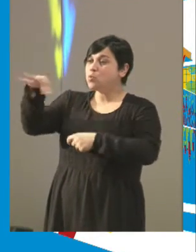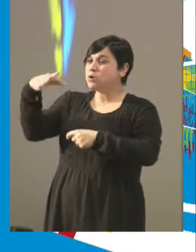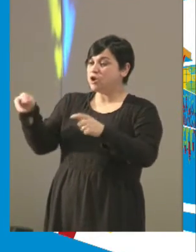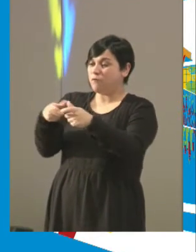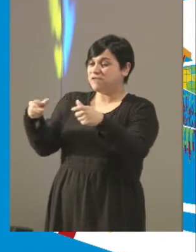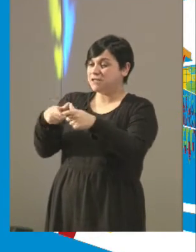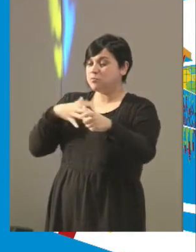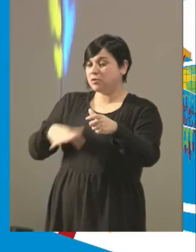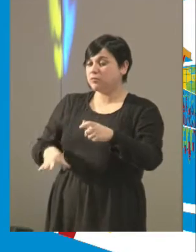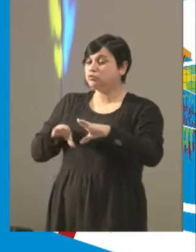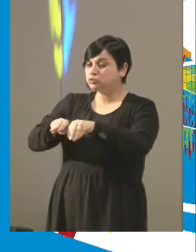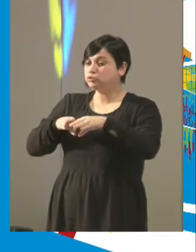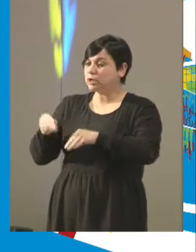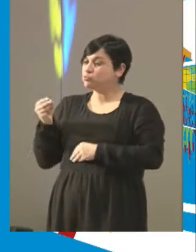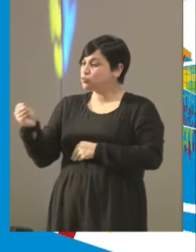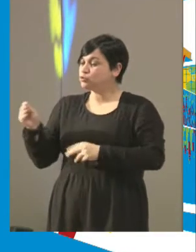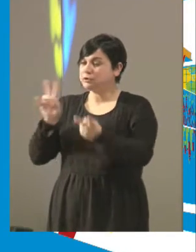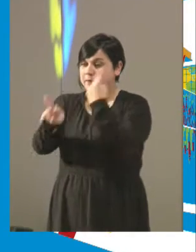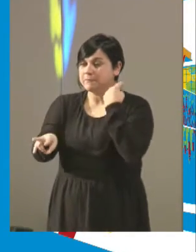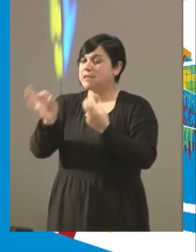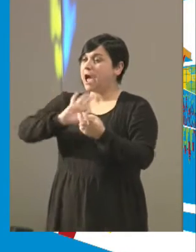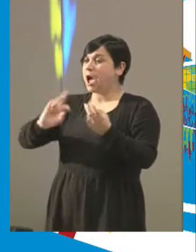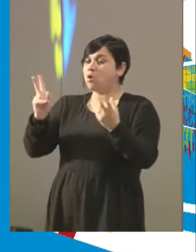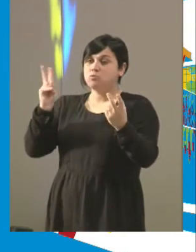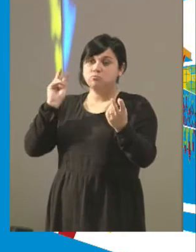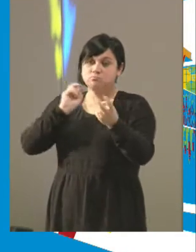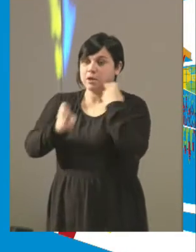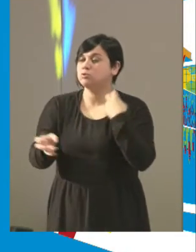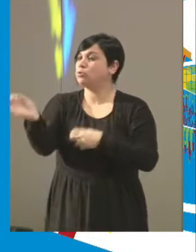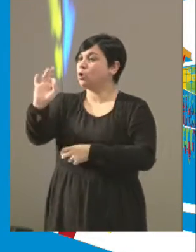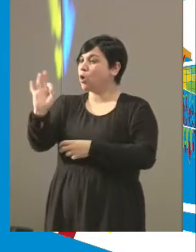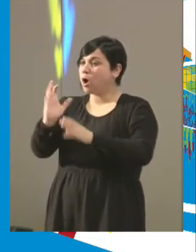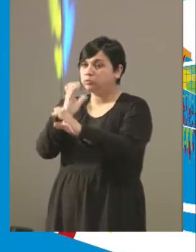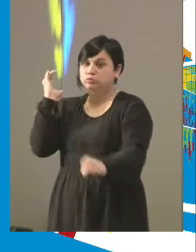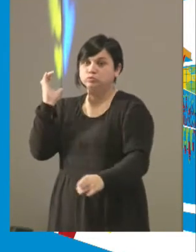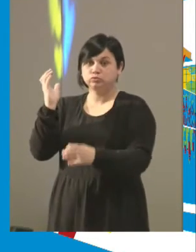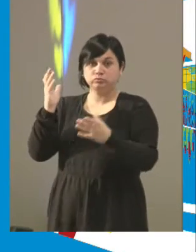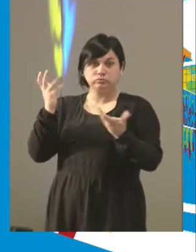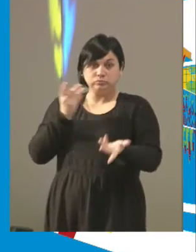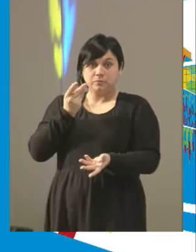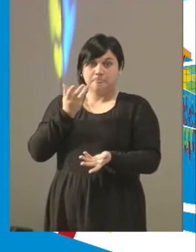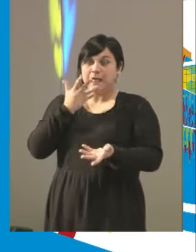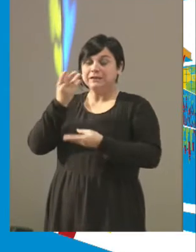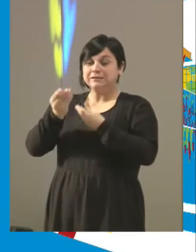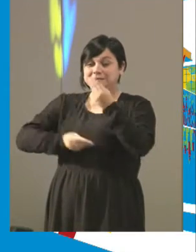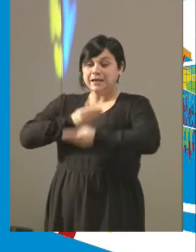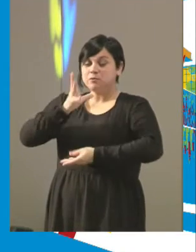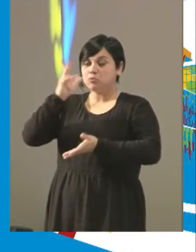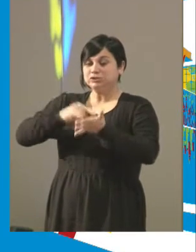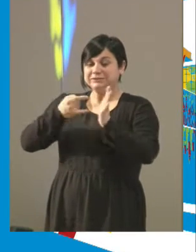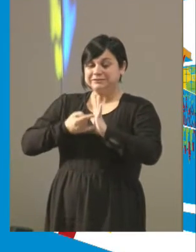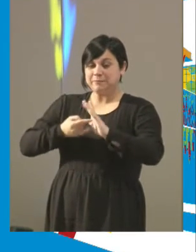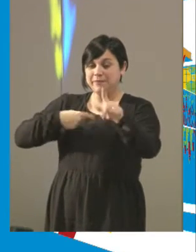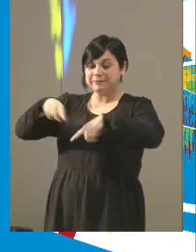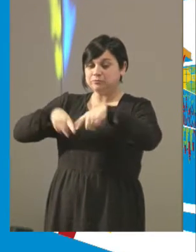podamos utilizar el tranvía, los urbanos, los metros, etcétera, detrás de esa misma tecnología que evidentemente no se hace porque los sistemas de transporte se